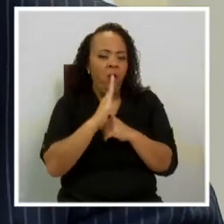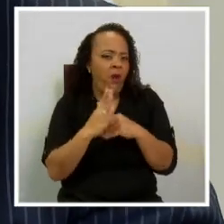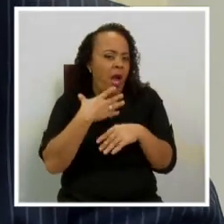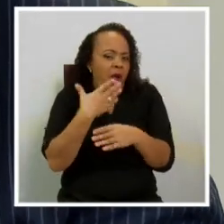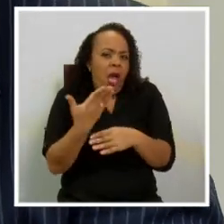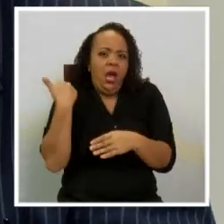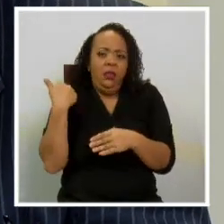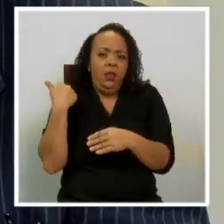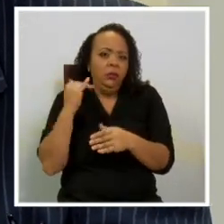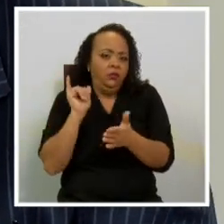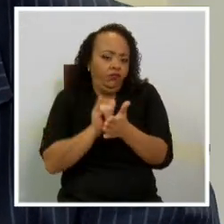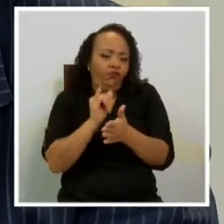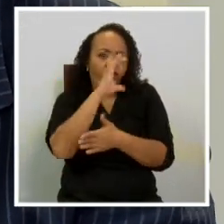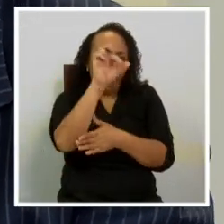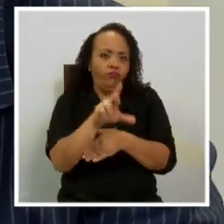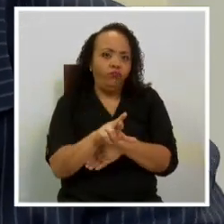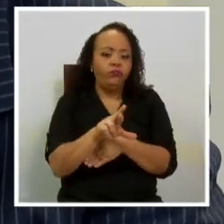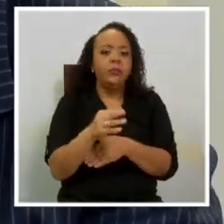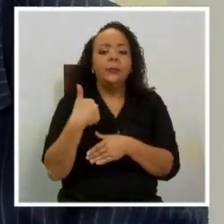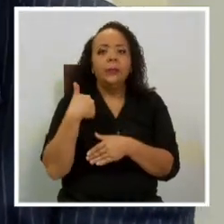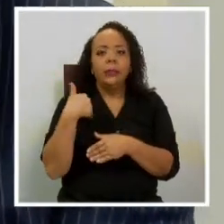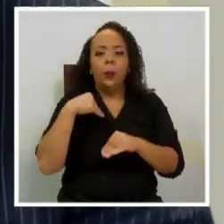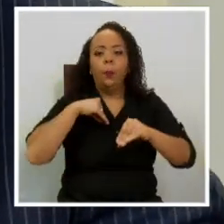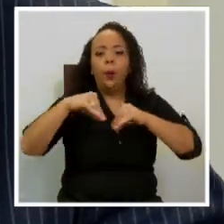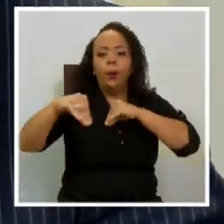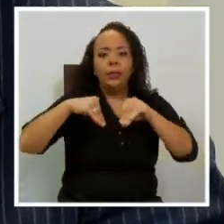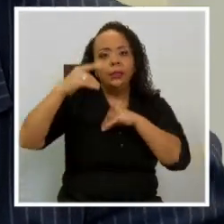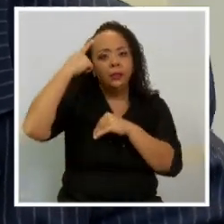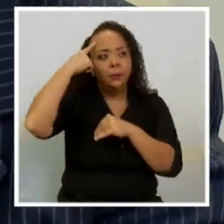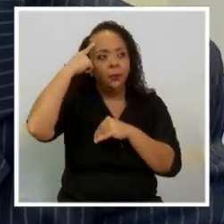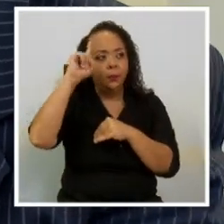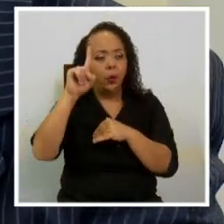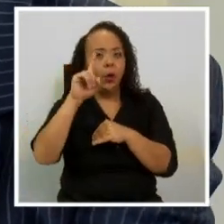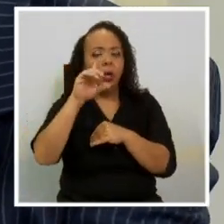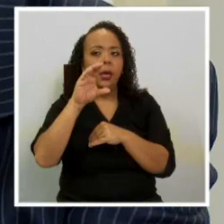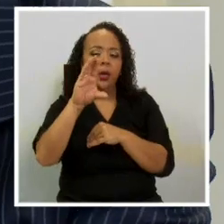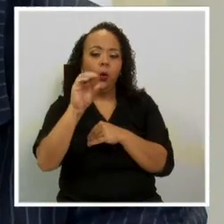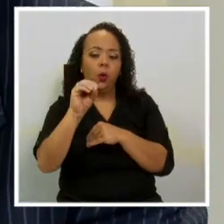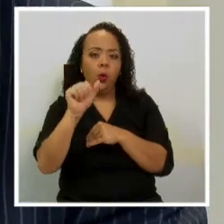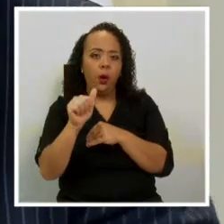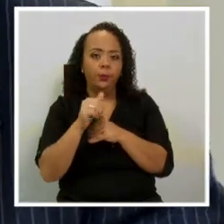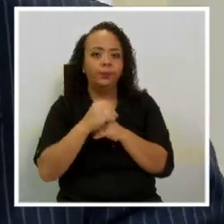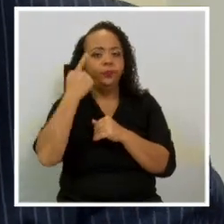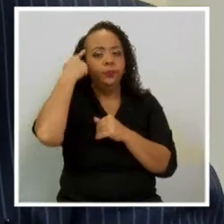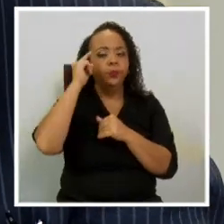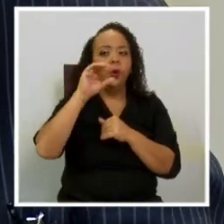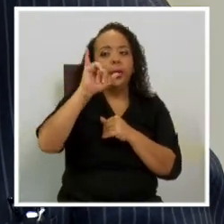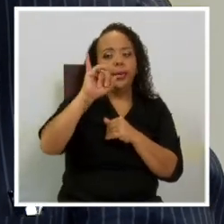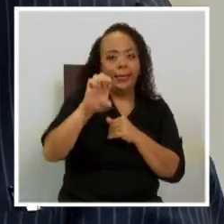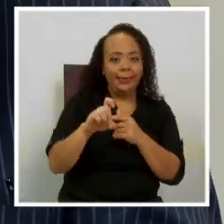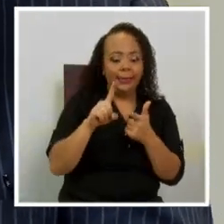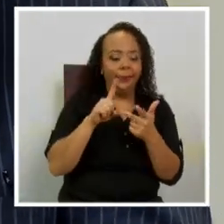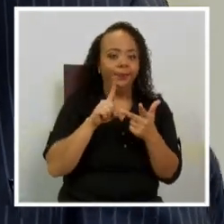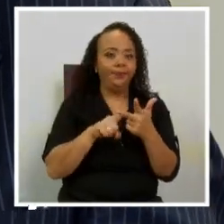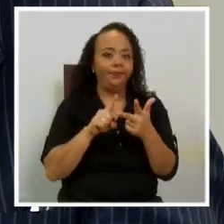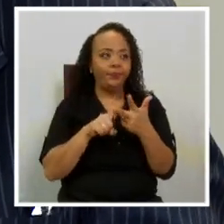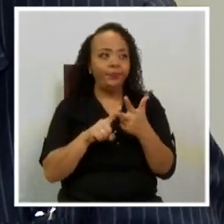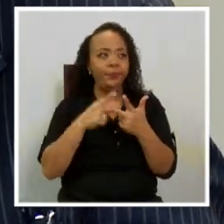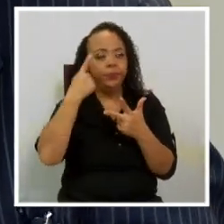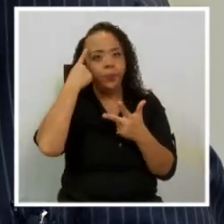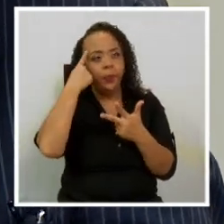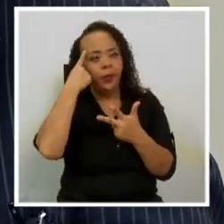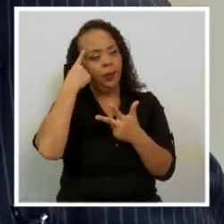este país. Aquí hemos tenido movilizaciones por Alcoa, hemos tenido movilizaciones por el ICE, hemos tenido